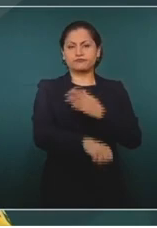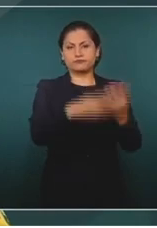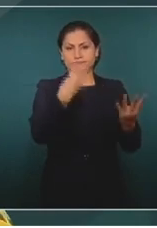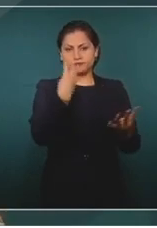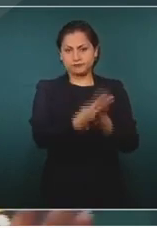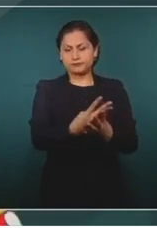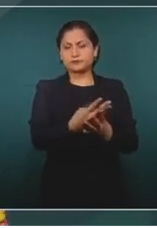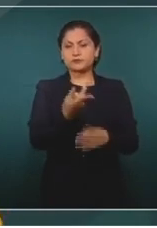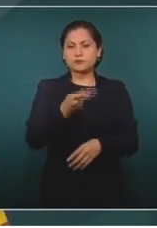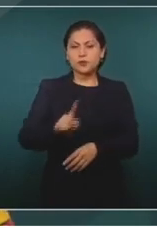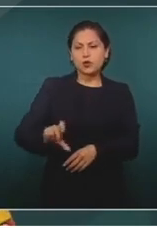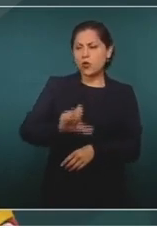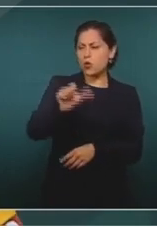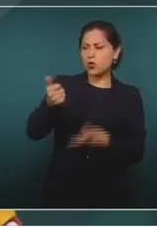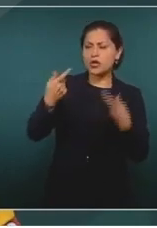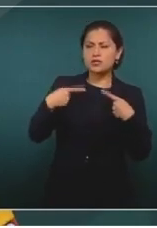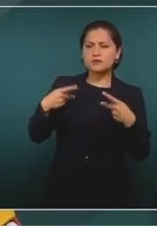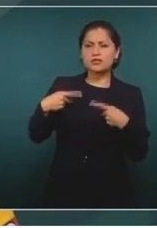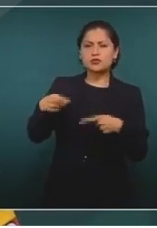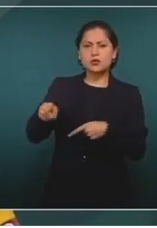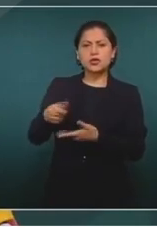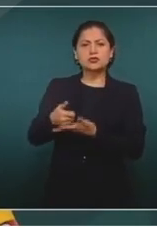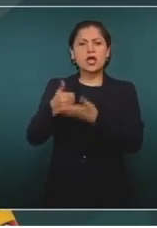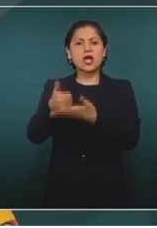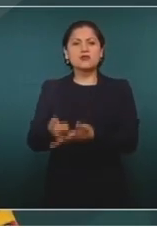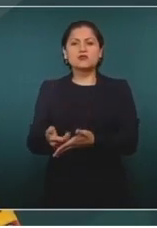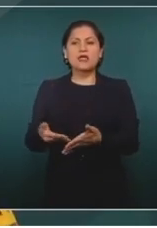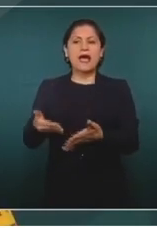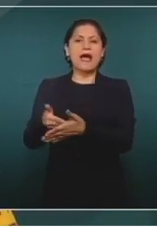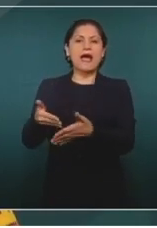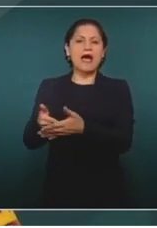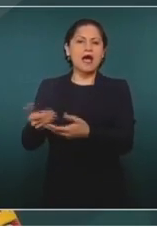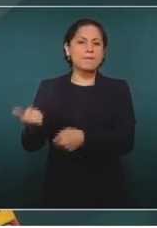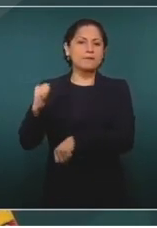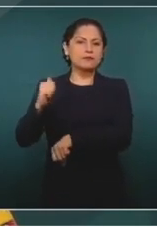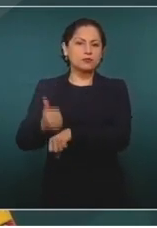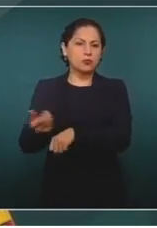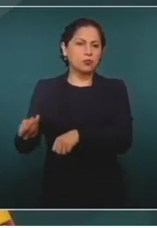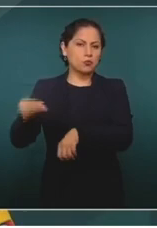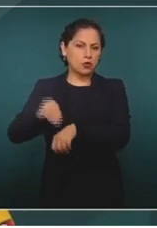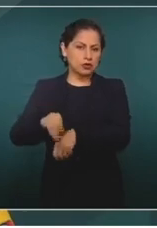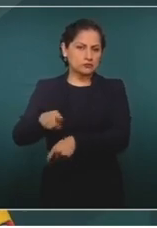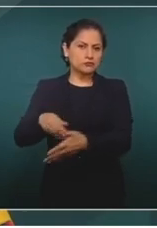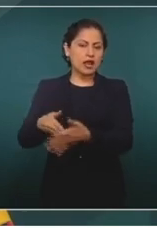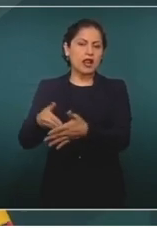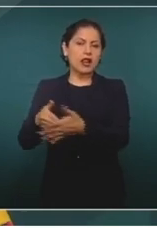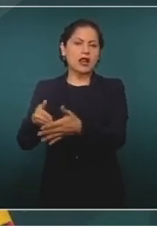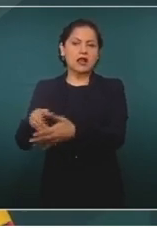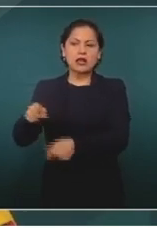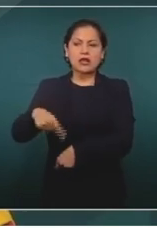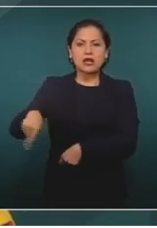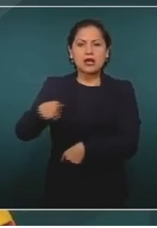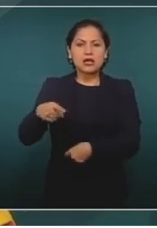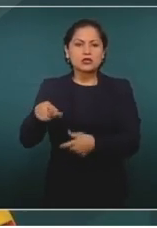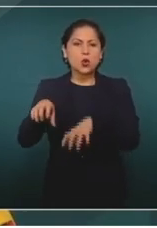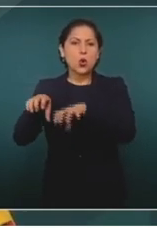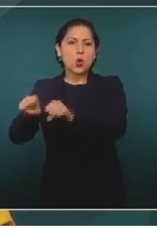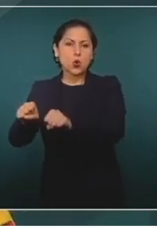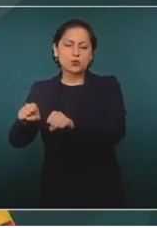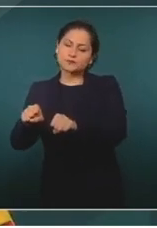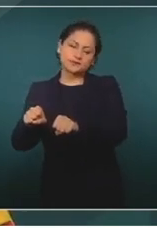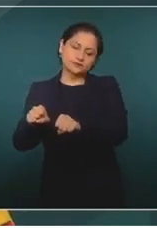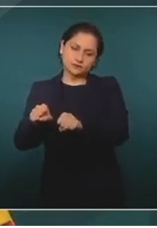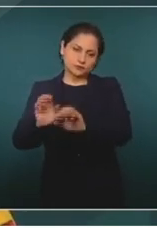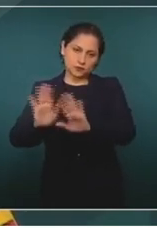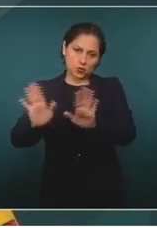pero los otros sí, pues desafortunadamente no estuvieron bien fundamentadas las detenciones que hizo